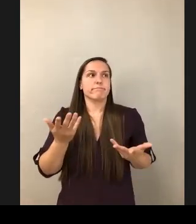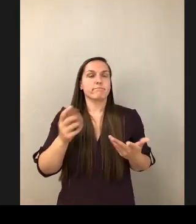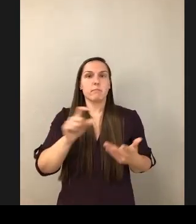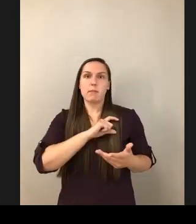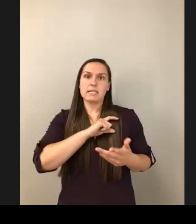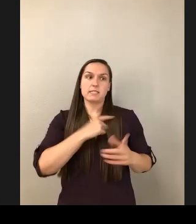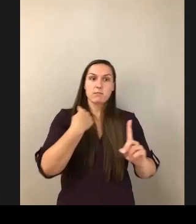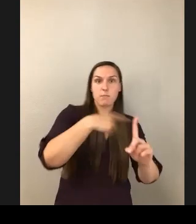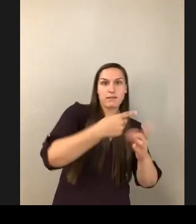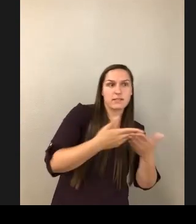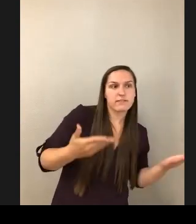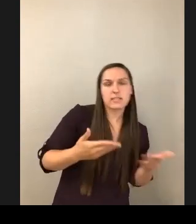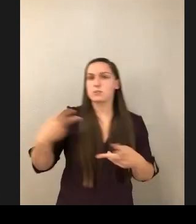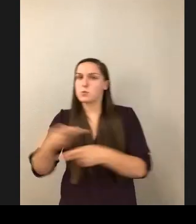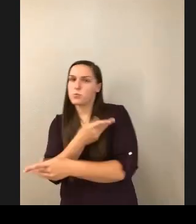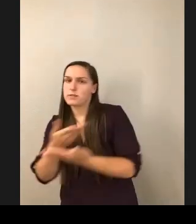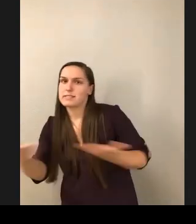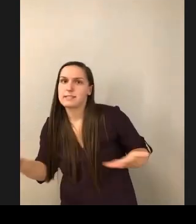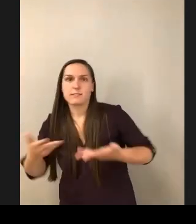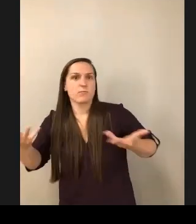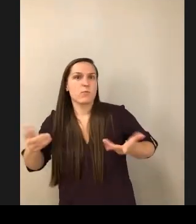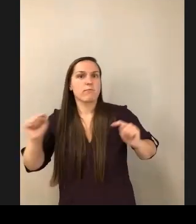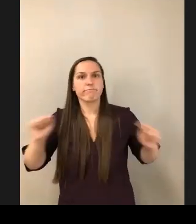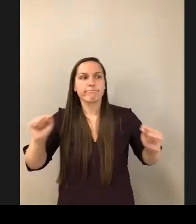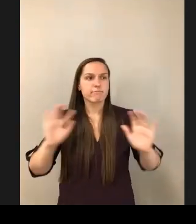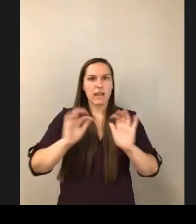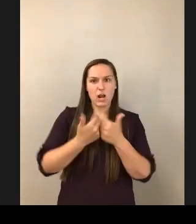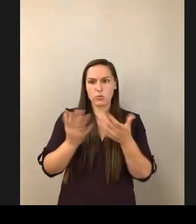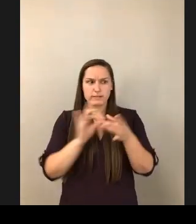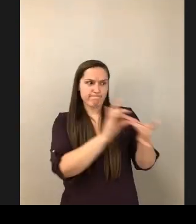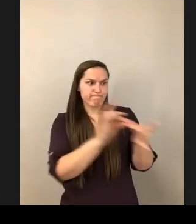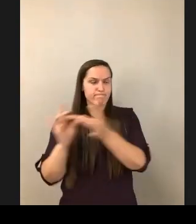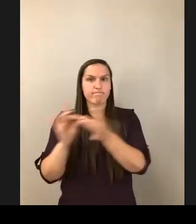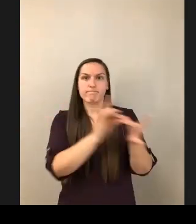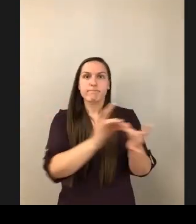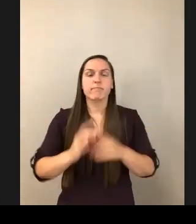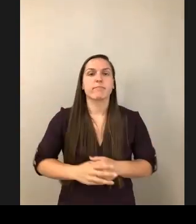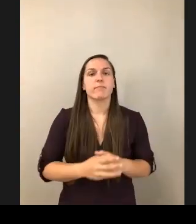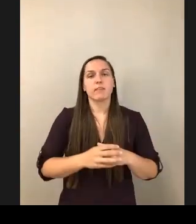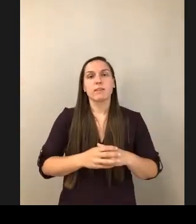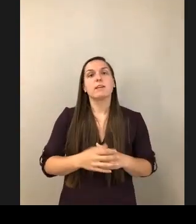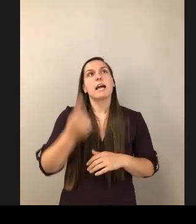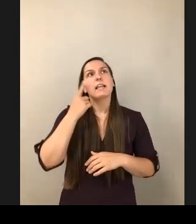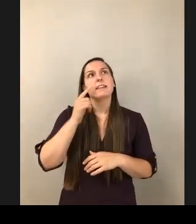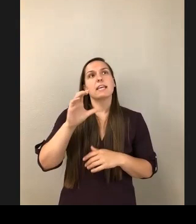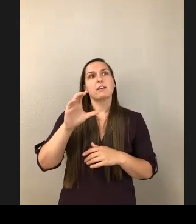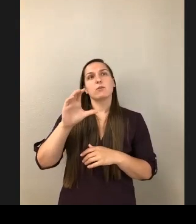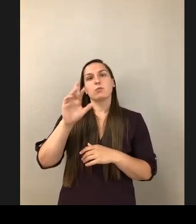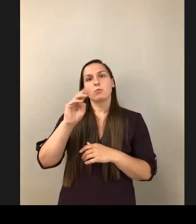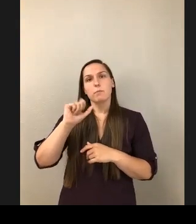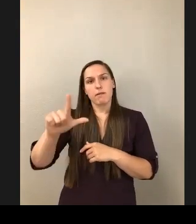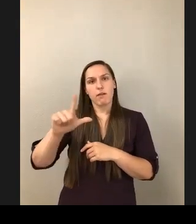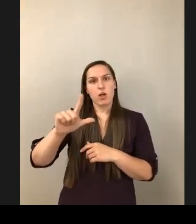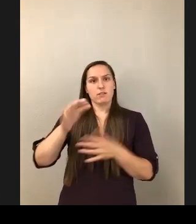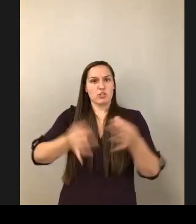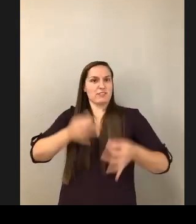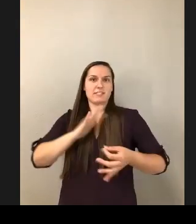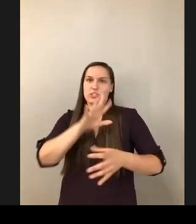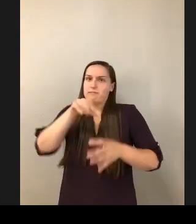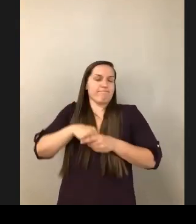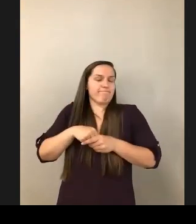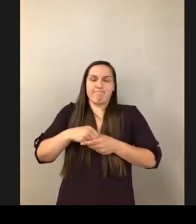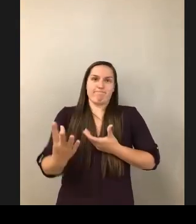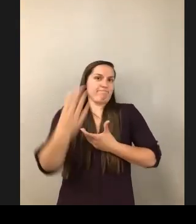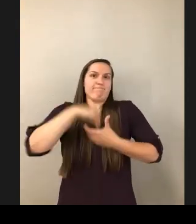de policía y cuáles son las cosas peores y cómo hacemos un conjunto de todo eso. La justicia